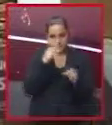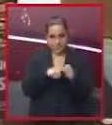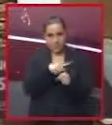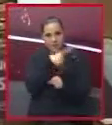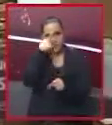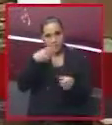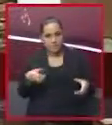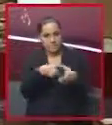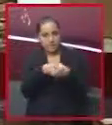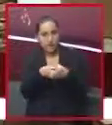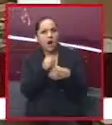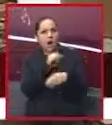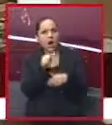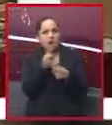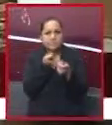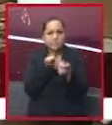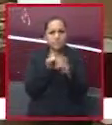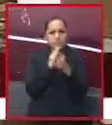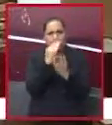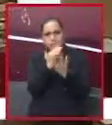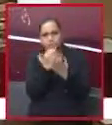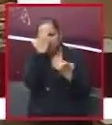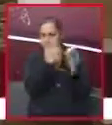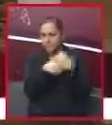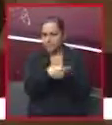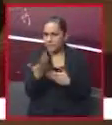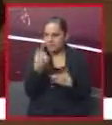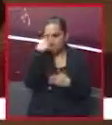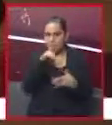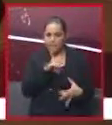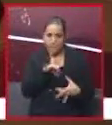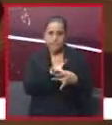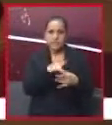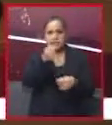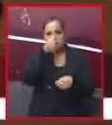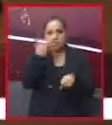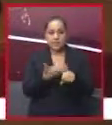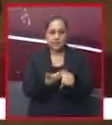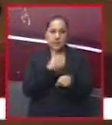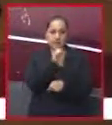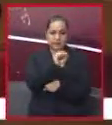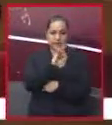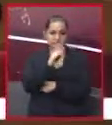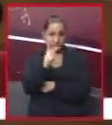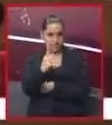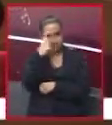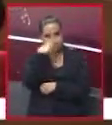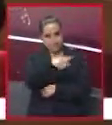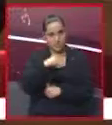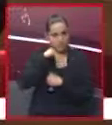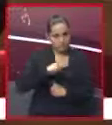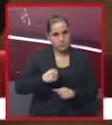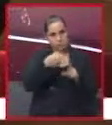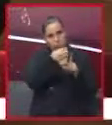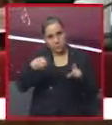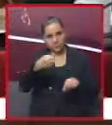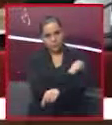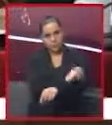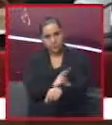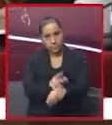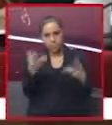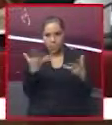Ejecutivo Federal, que entre otras cosas pretende fortalecer a la Secretaría de la Función Pública, quien le corresponderá organizar y coordinar